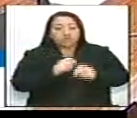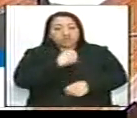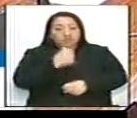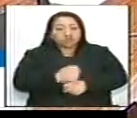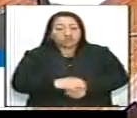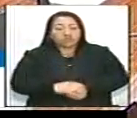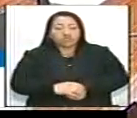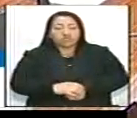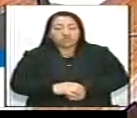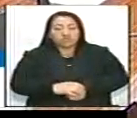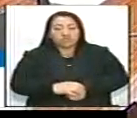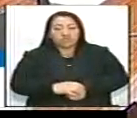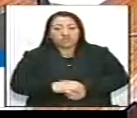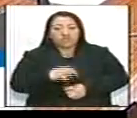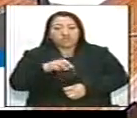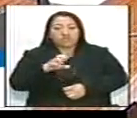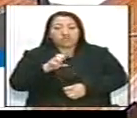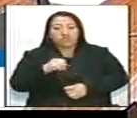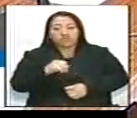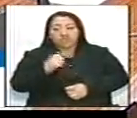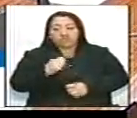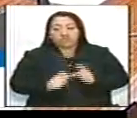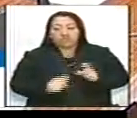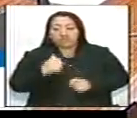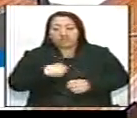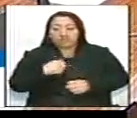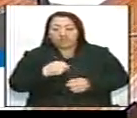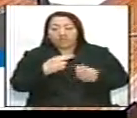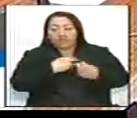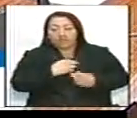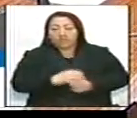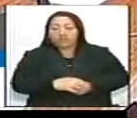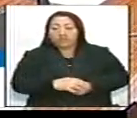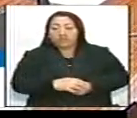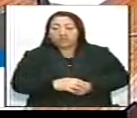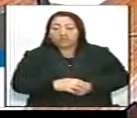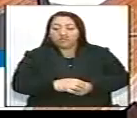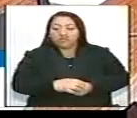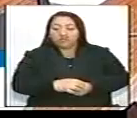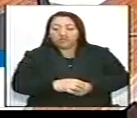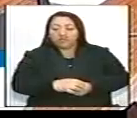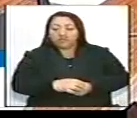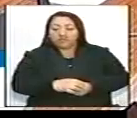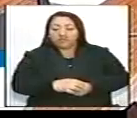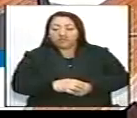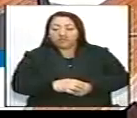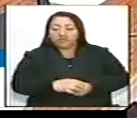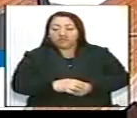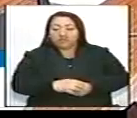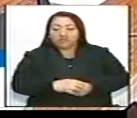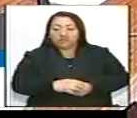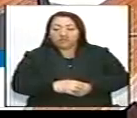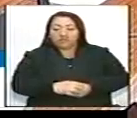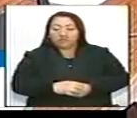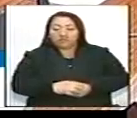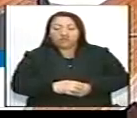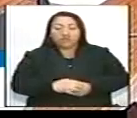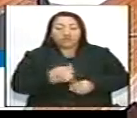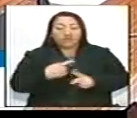autoridades de PCM, a los alcaldes y a los representantes de Remurpe y otras organizaciones que nos encontramos